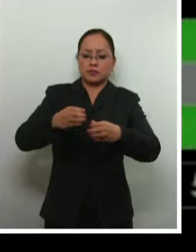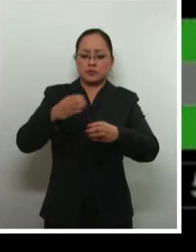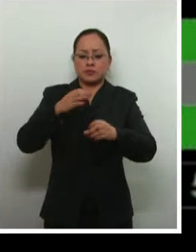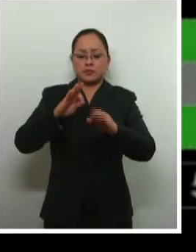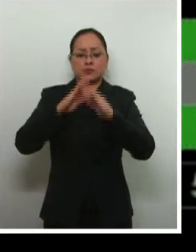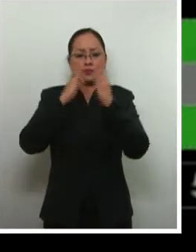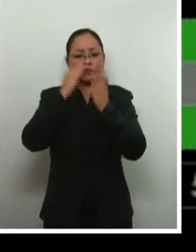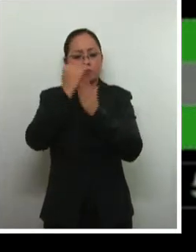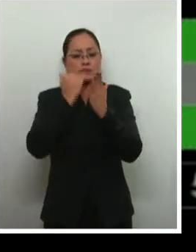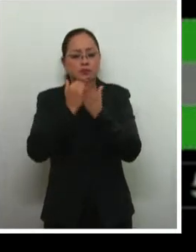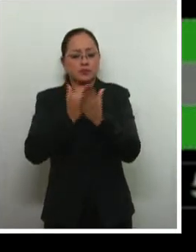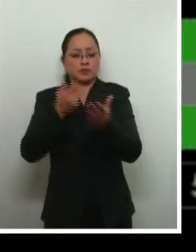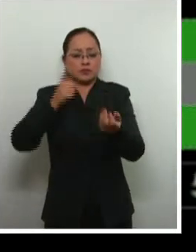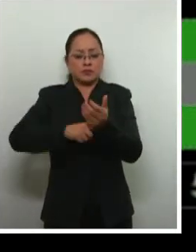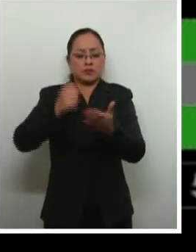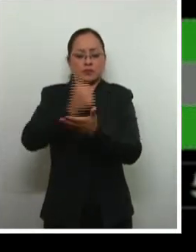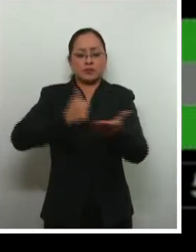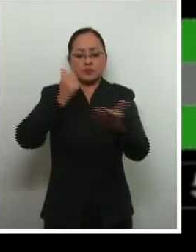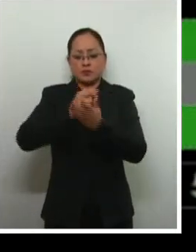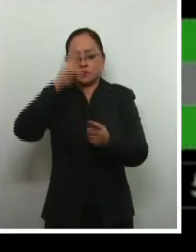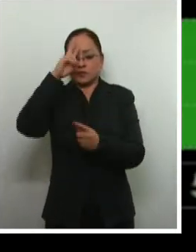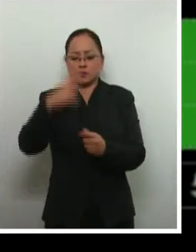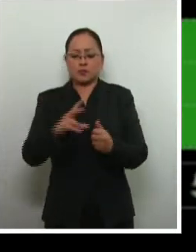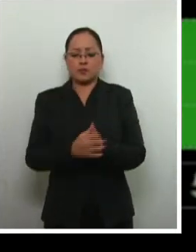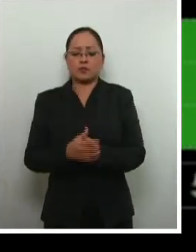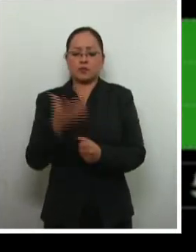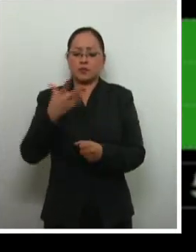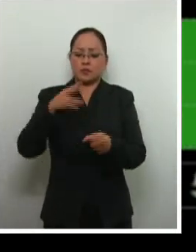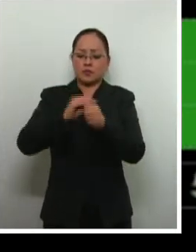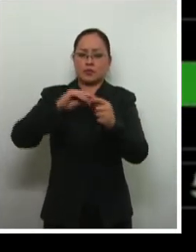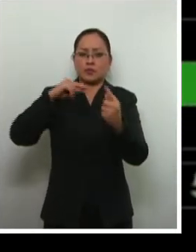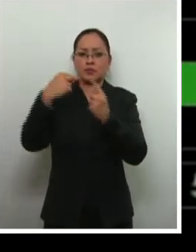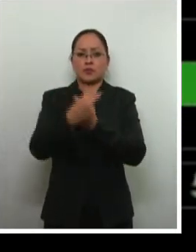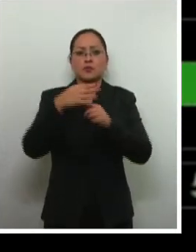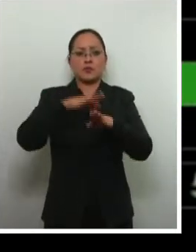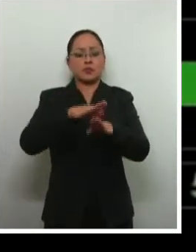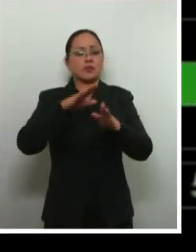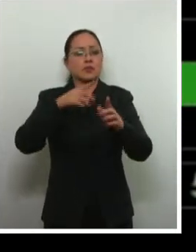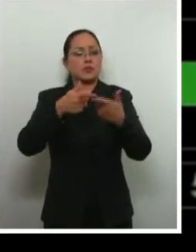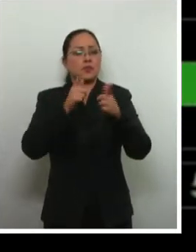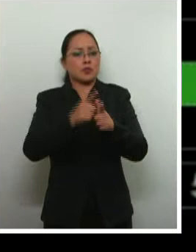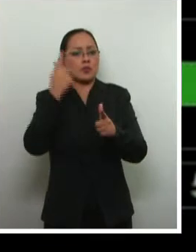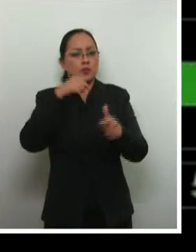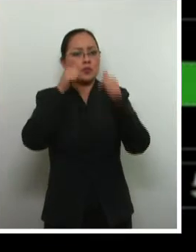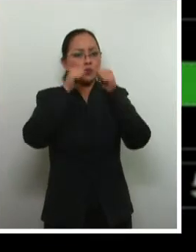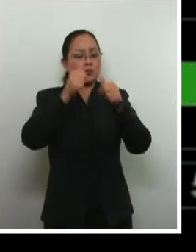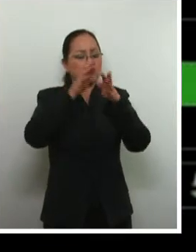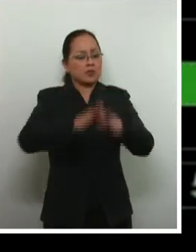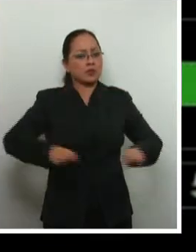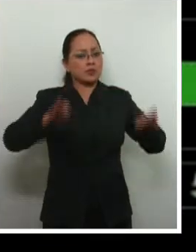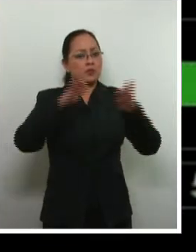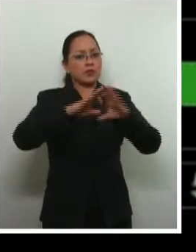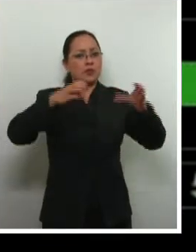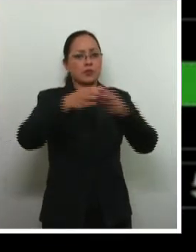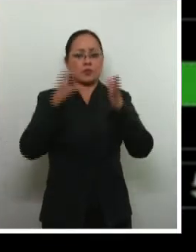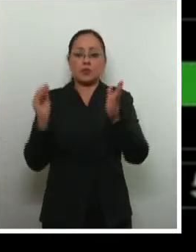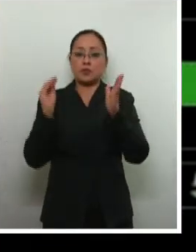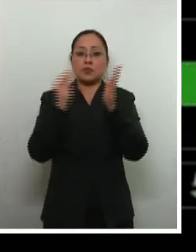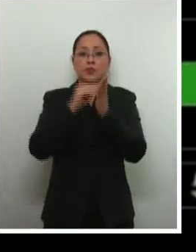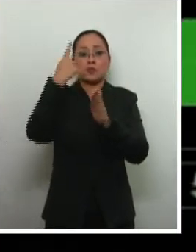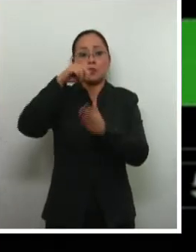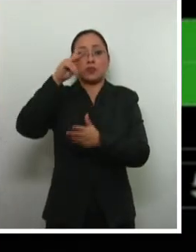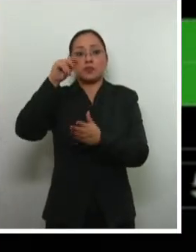articulada en todo el territorio de la ciudad. La inclusión de la perspectiva de los grupos de atención prioritaria en la planeación